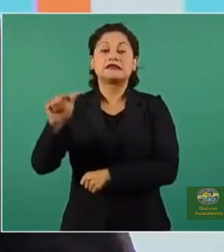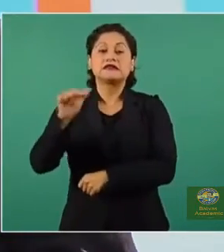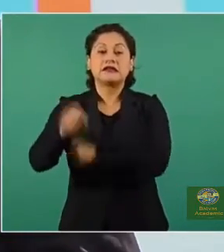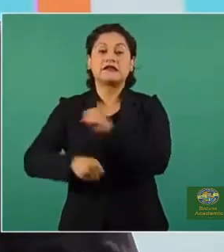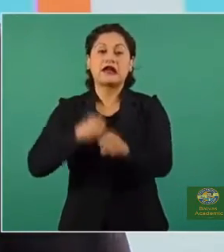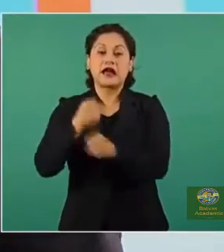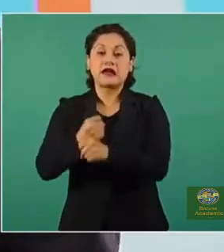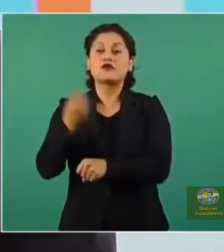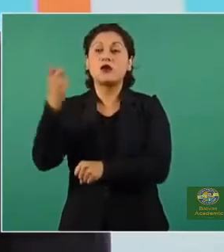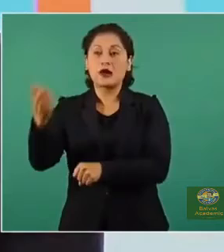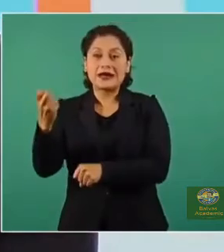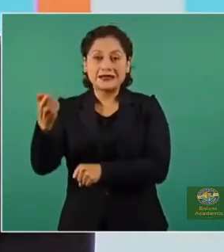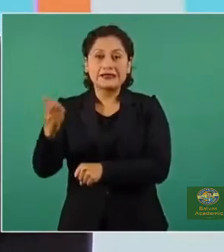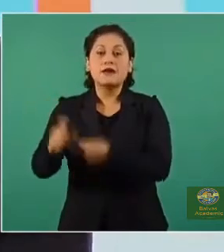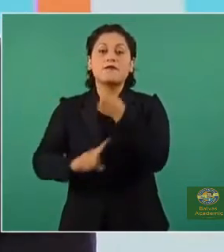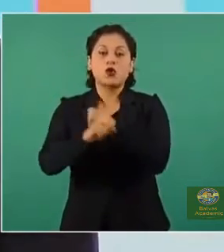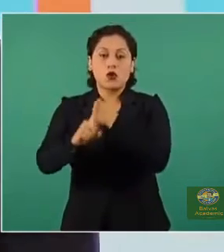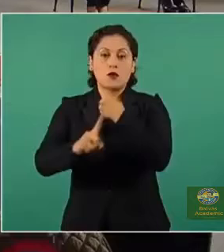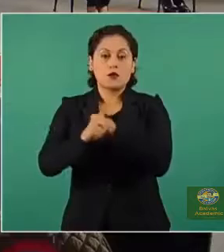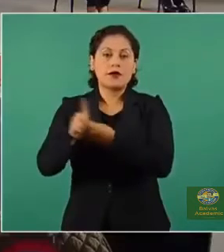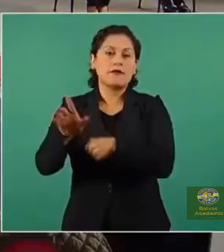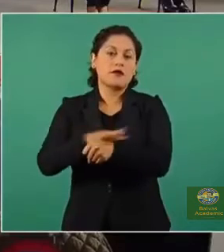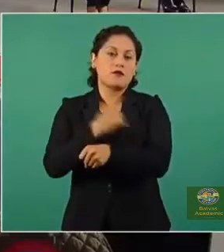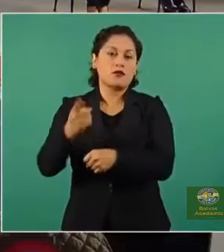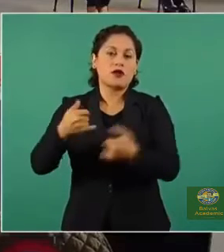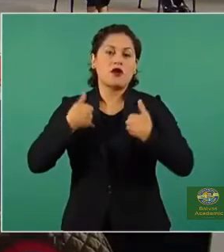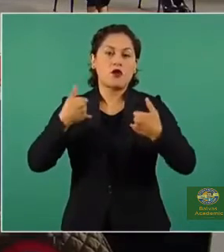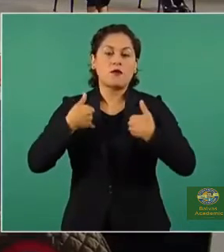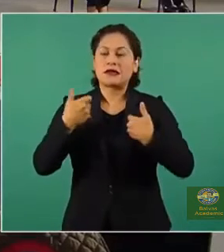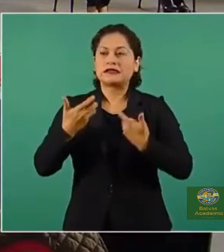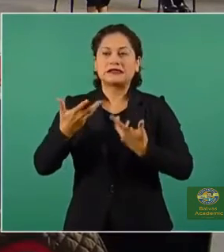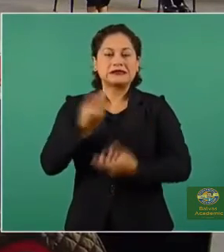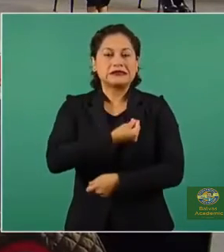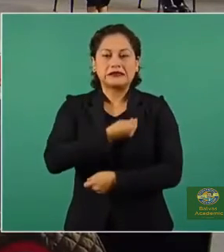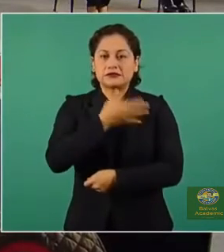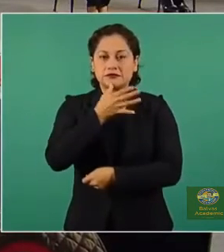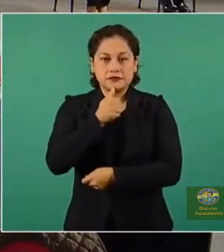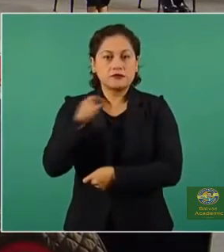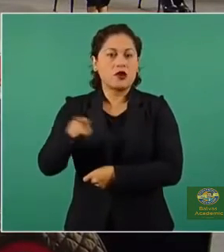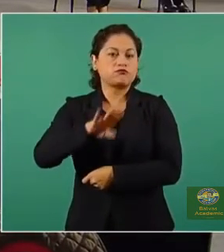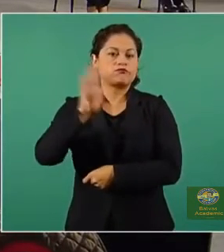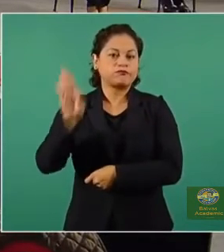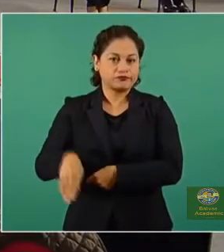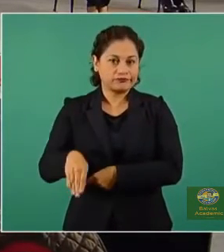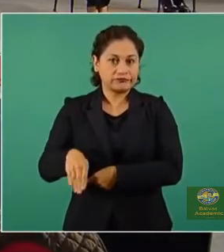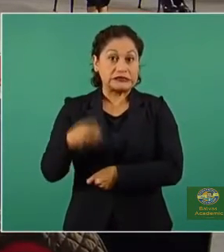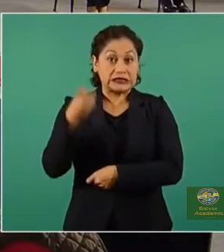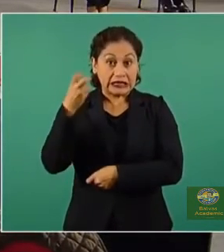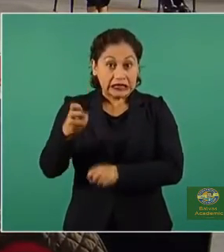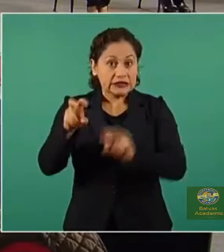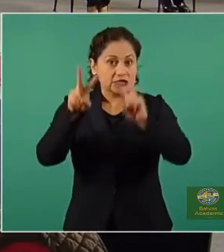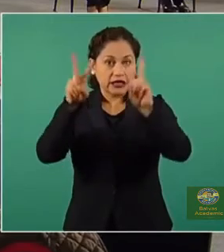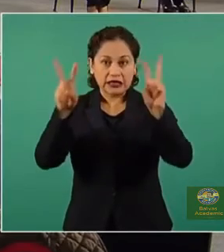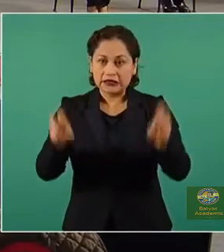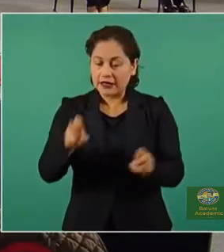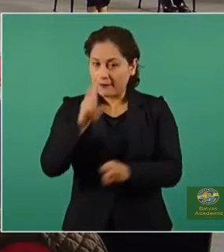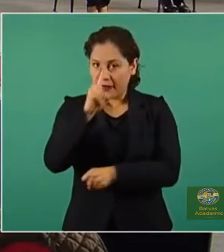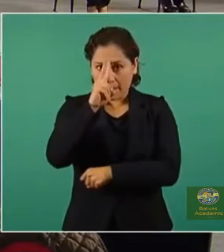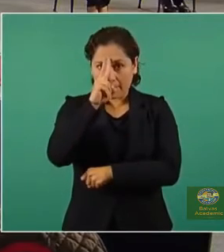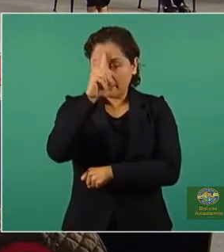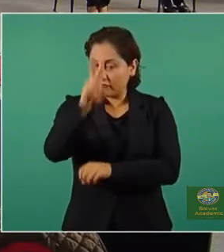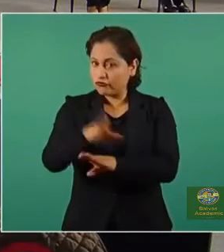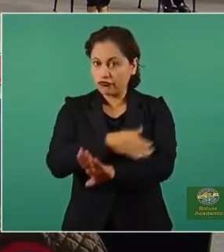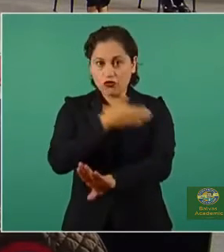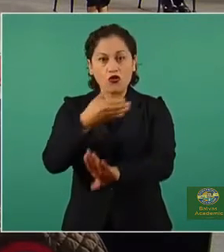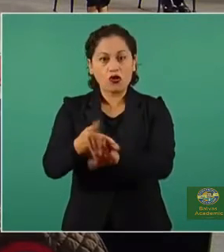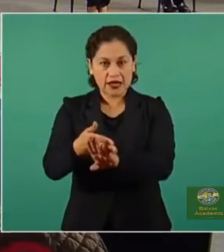lugar en sus causas de muerte. Estos niveles de violencia alcanzan su expresión más delicada en